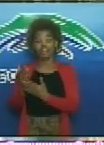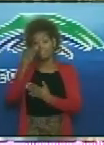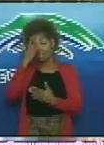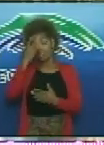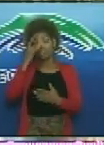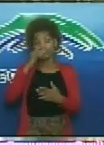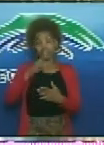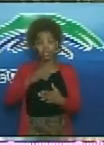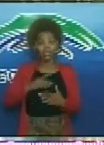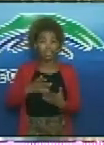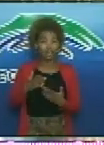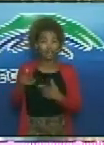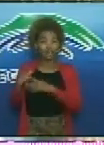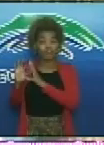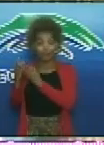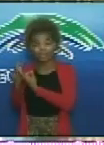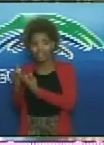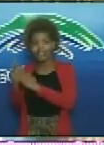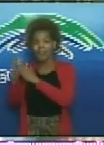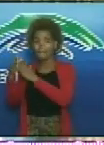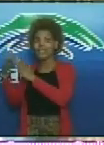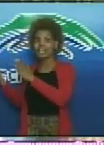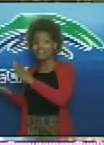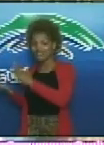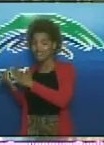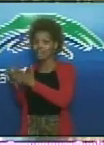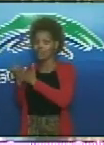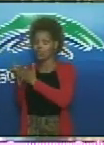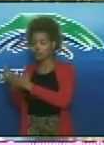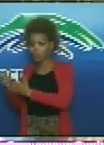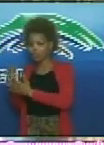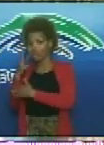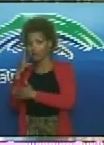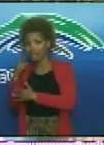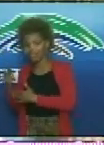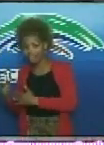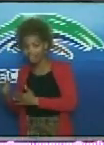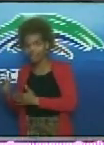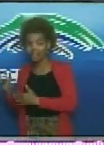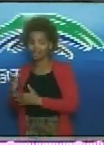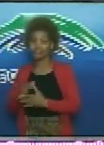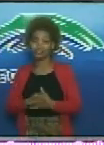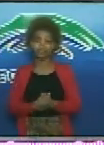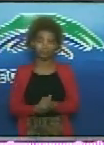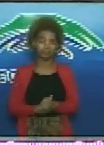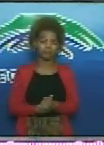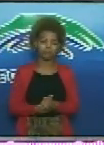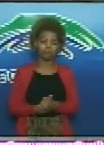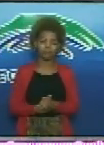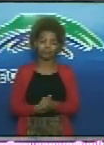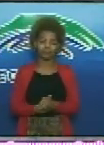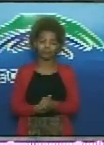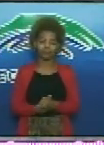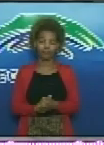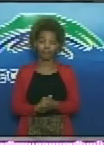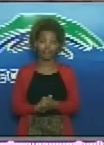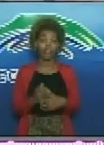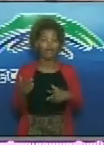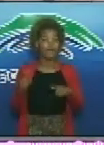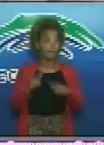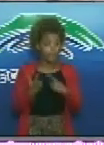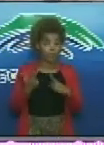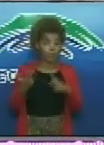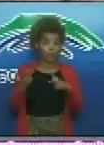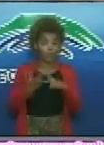familia, de los vecinos, de los amigos que han sido fundamentales en la retaguardia. Pero para que nuestros galenos se sientan como